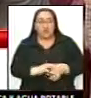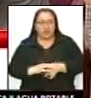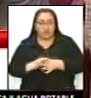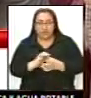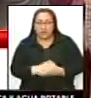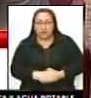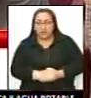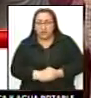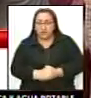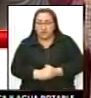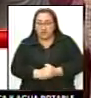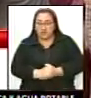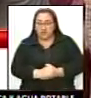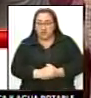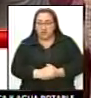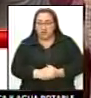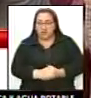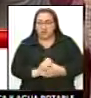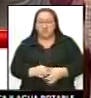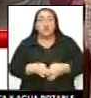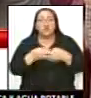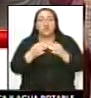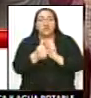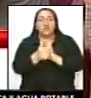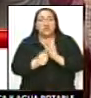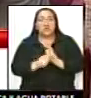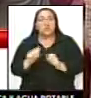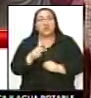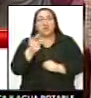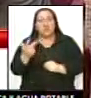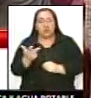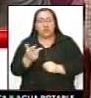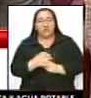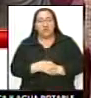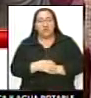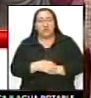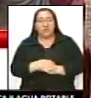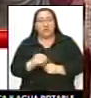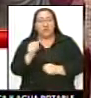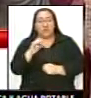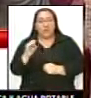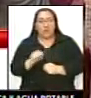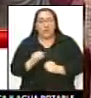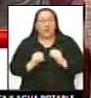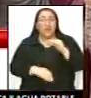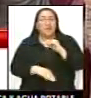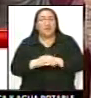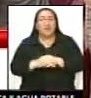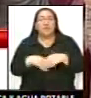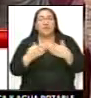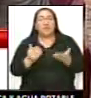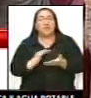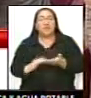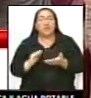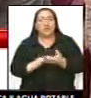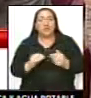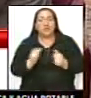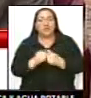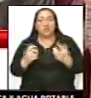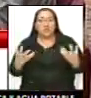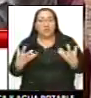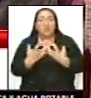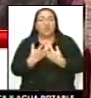en forma unánime. Pasamos al artículo tercero. montos máximo autorizados de